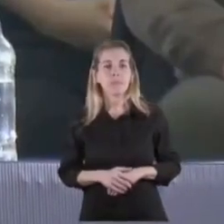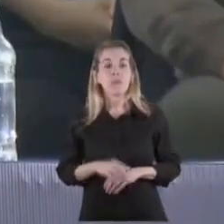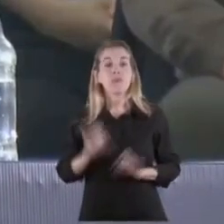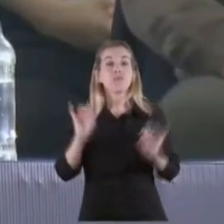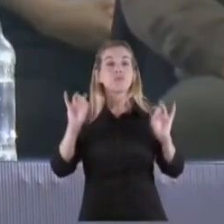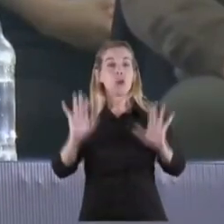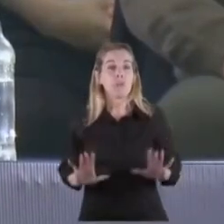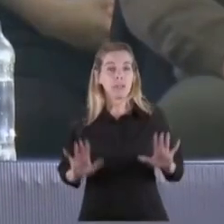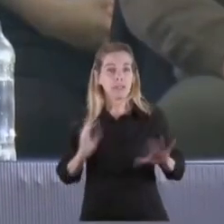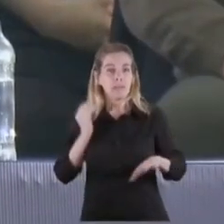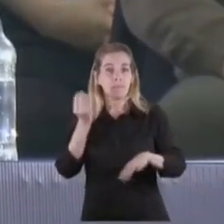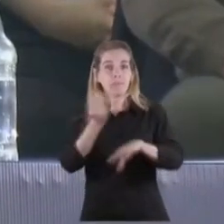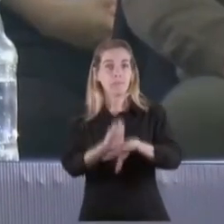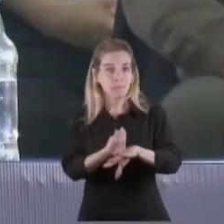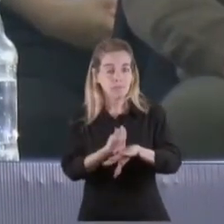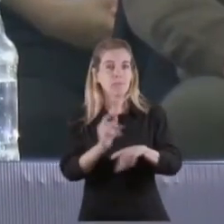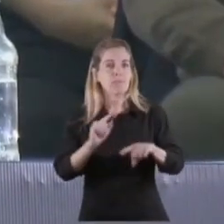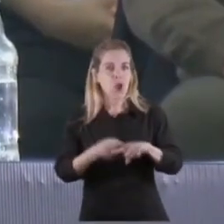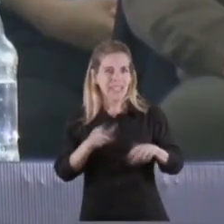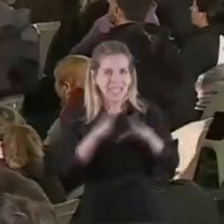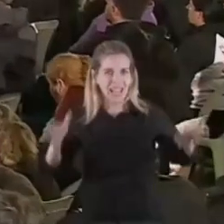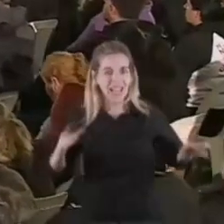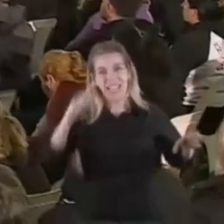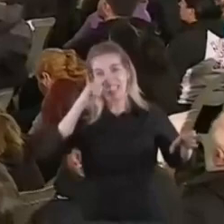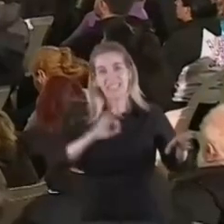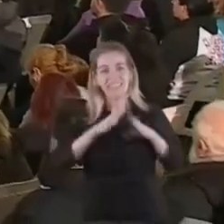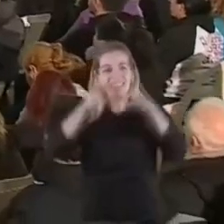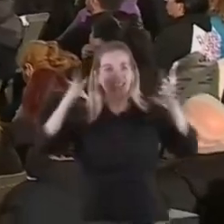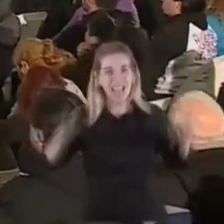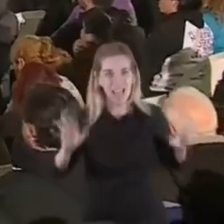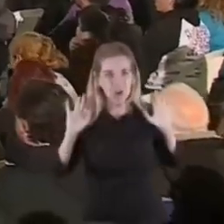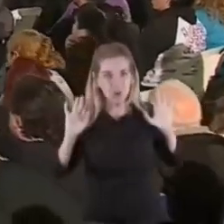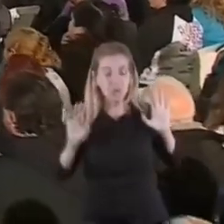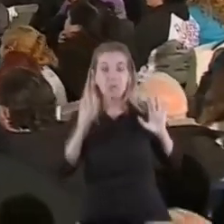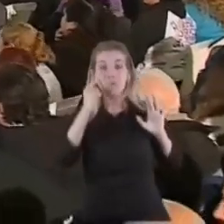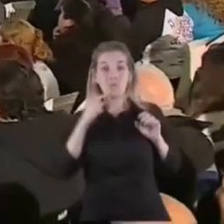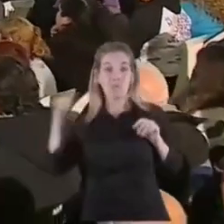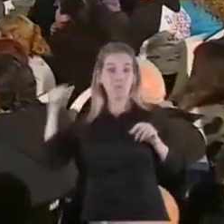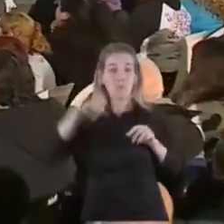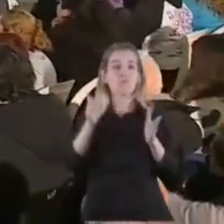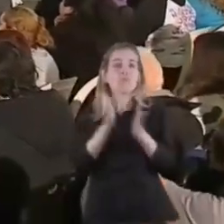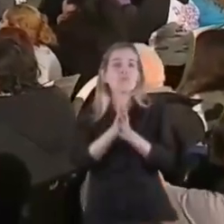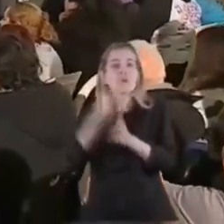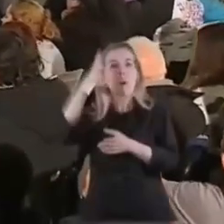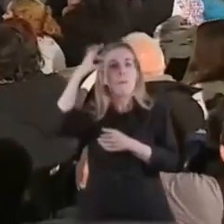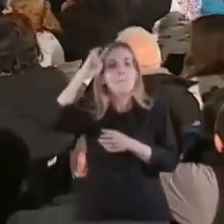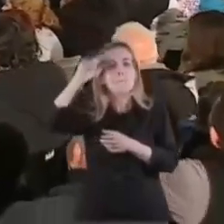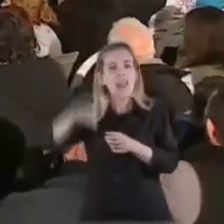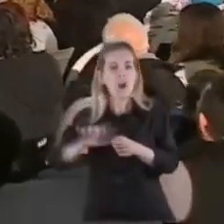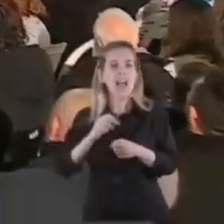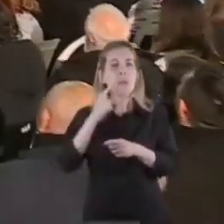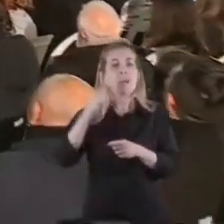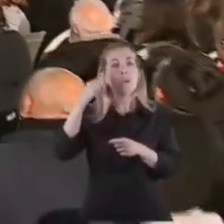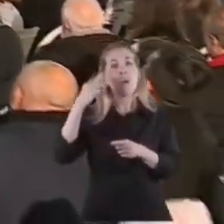estuvo 7 años en el escenario público argentino. Apareció un día con Perón en 1945, se nos